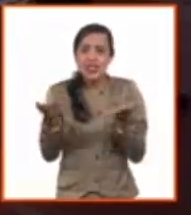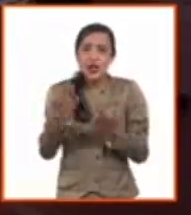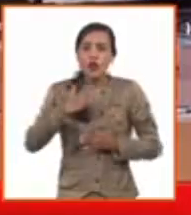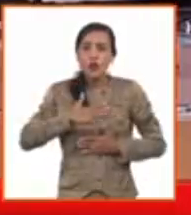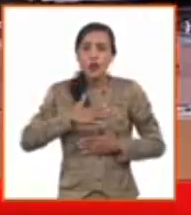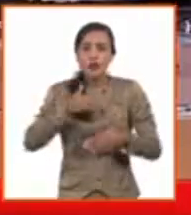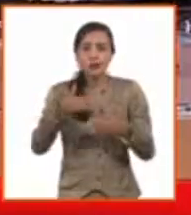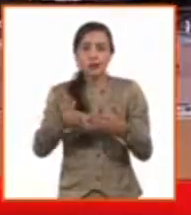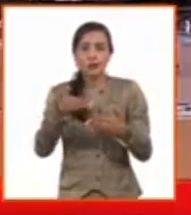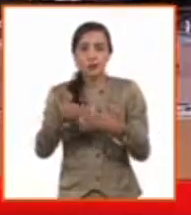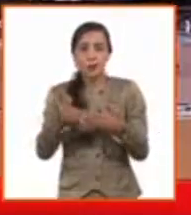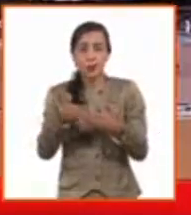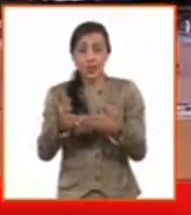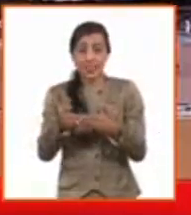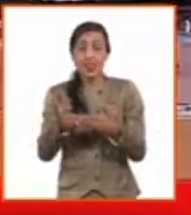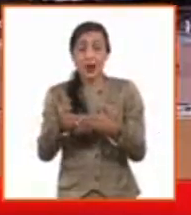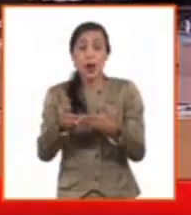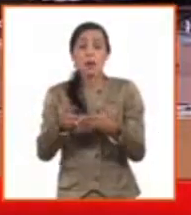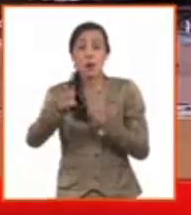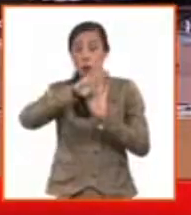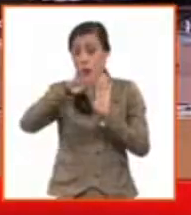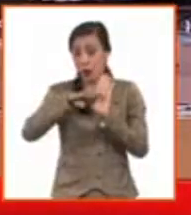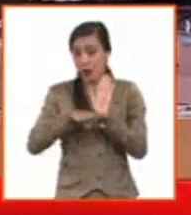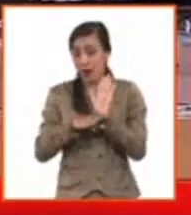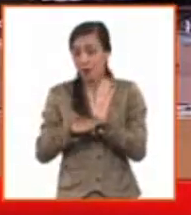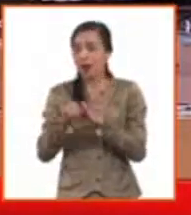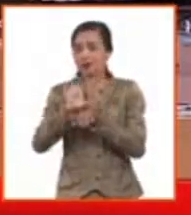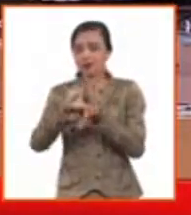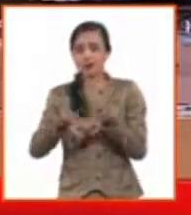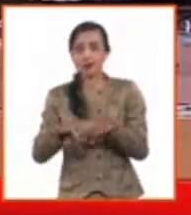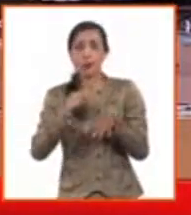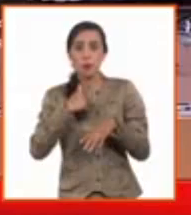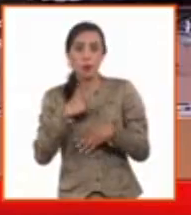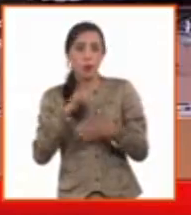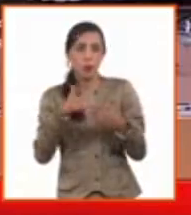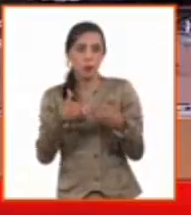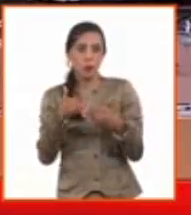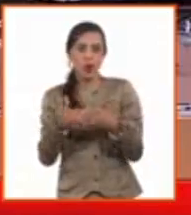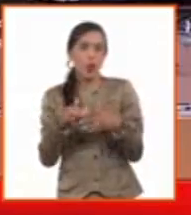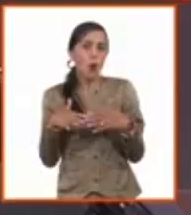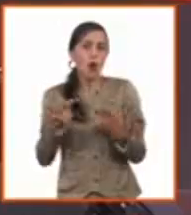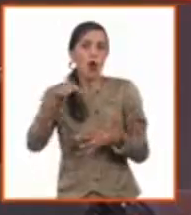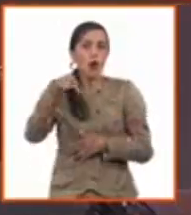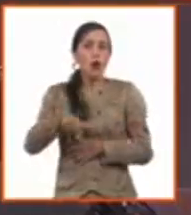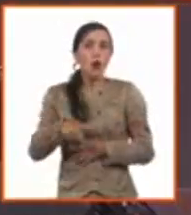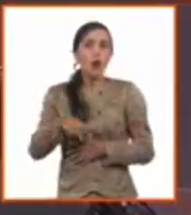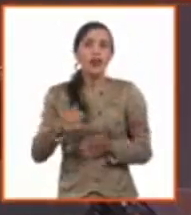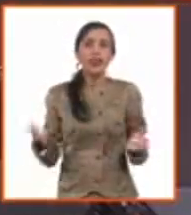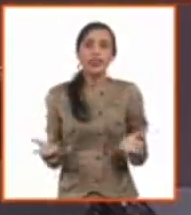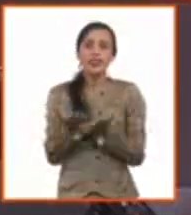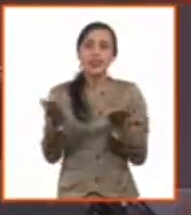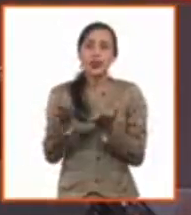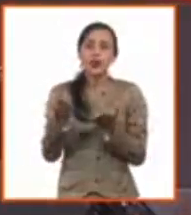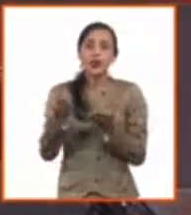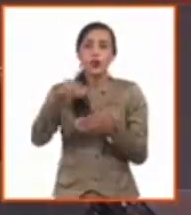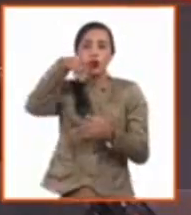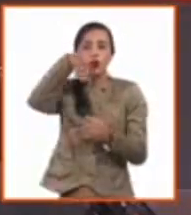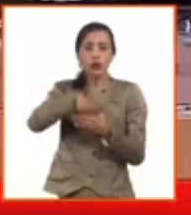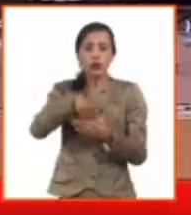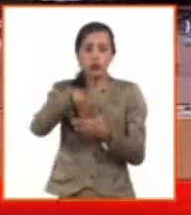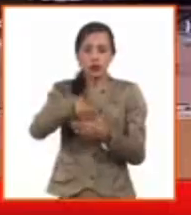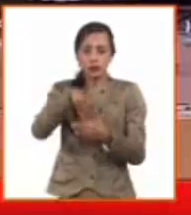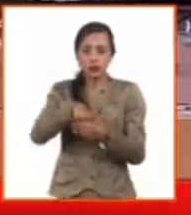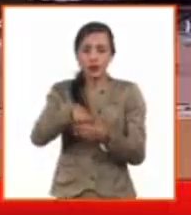nuestra industria del software desde el sector empresarial cuáles son hoy lo pudieron hacer los avances dentro